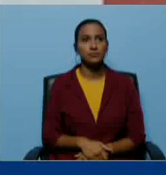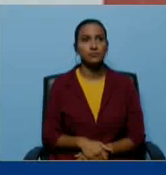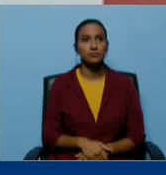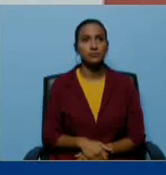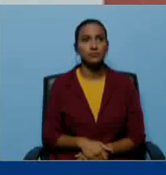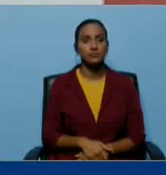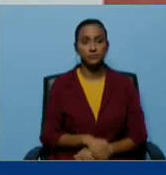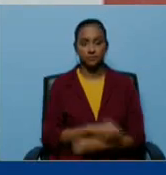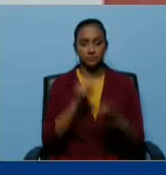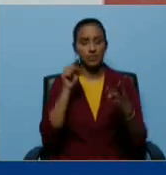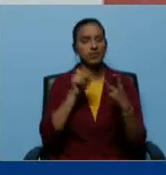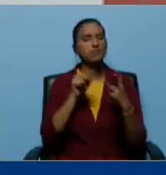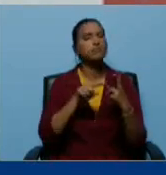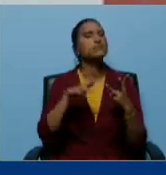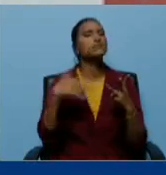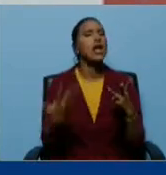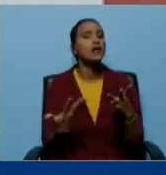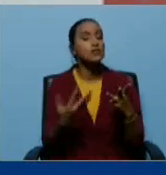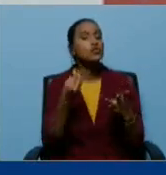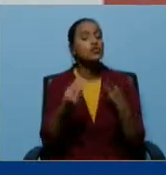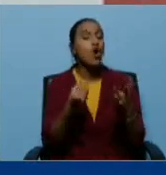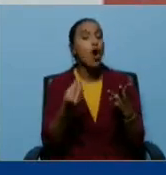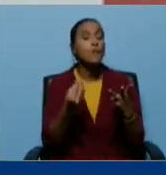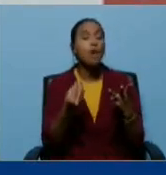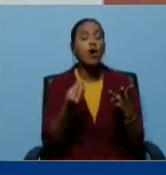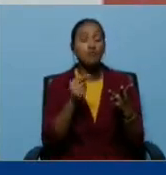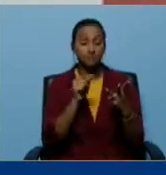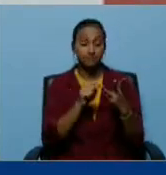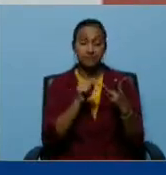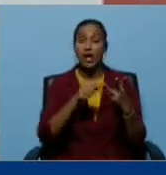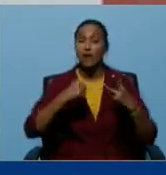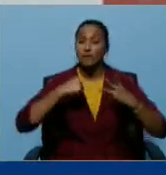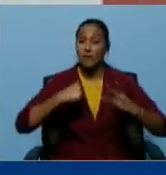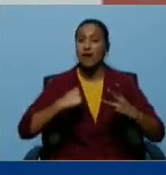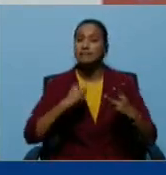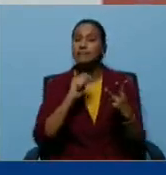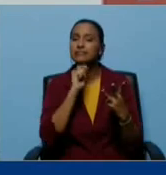Y el tercer anillo de fuerza, Delcy.